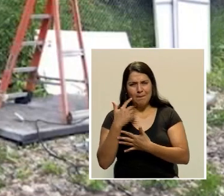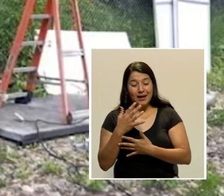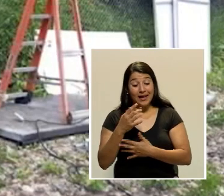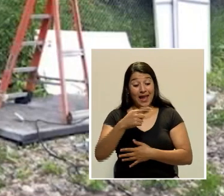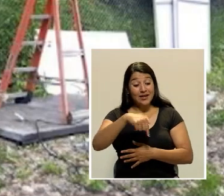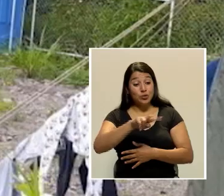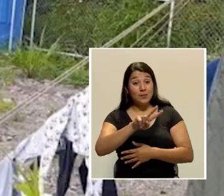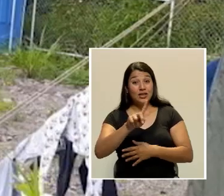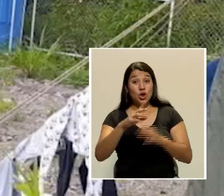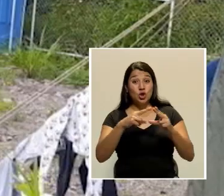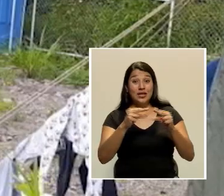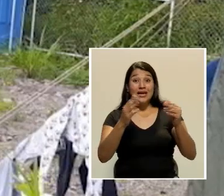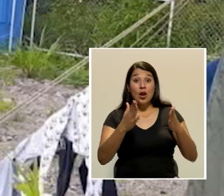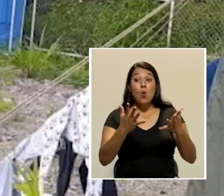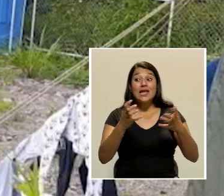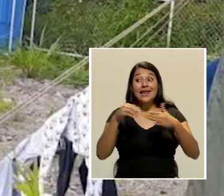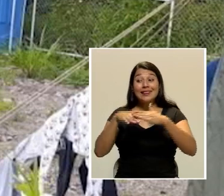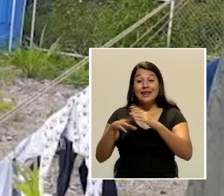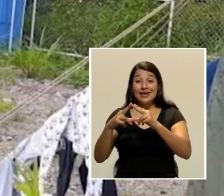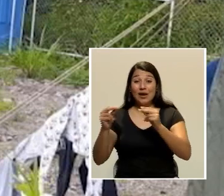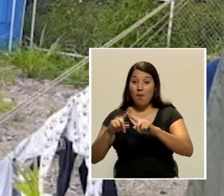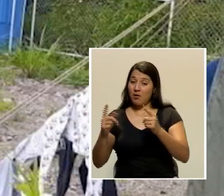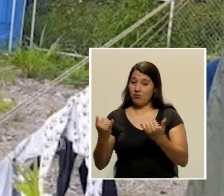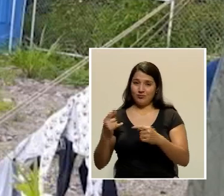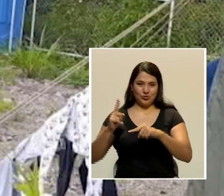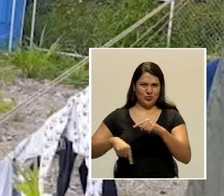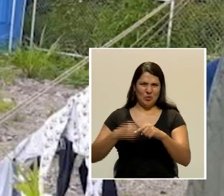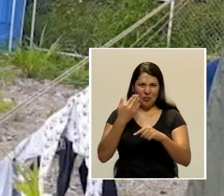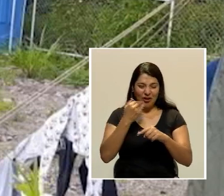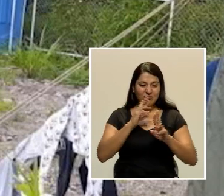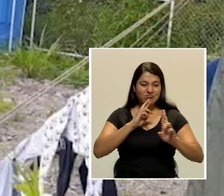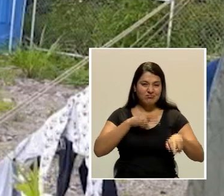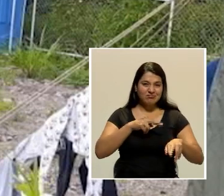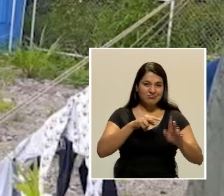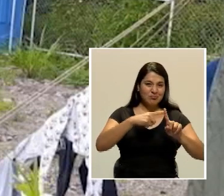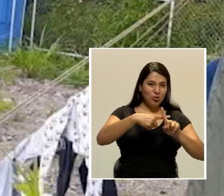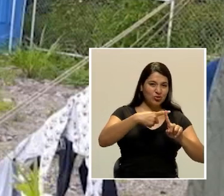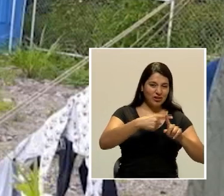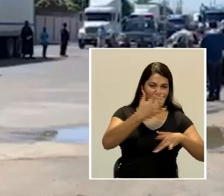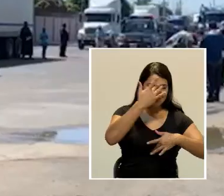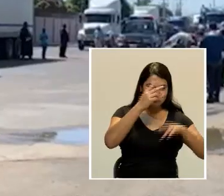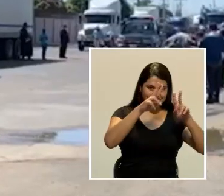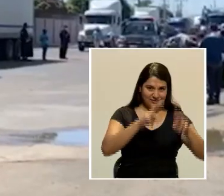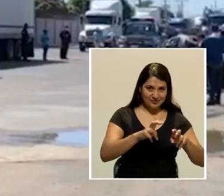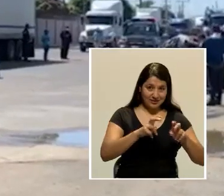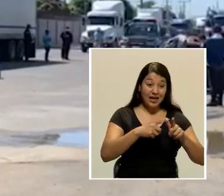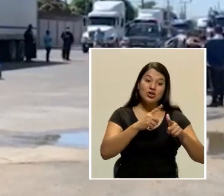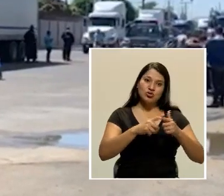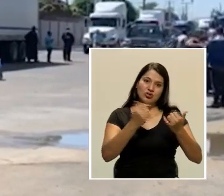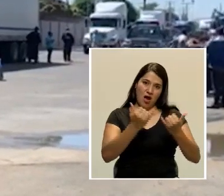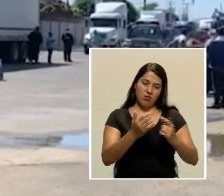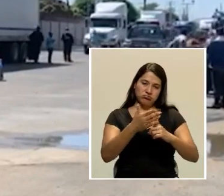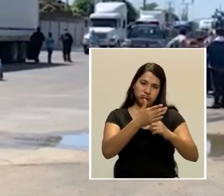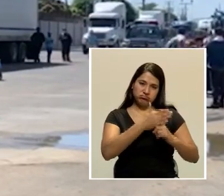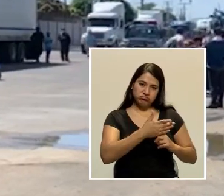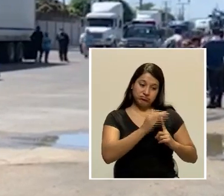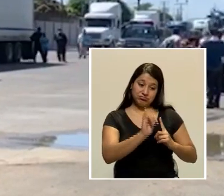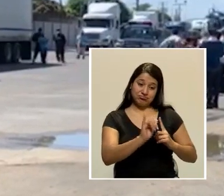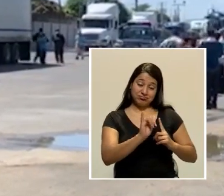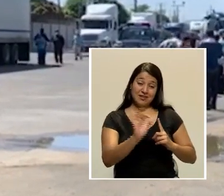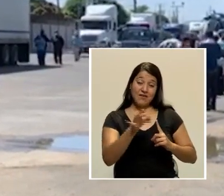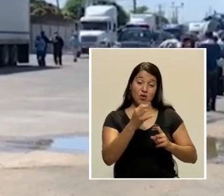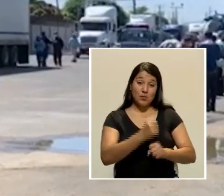Estas son las carpas que las organizaciones de la sociedad civil lograron instalar en la frontera en Peñas Blancas con Nicaragua con el apoyo de